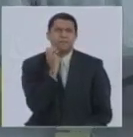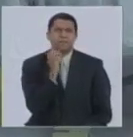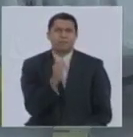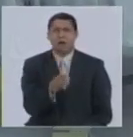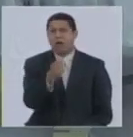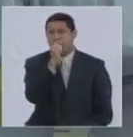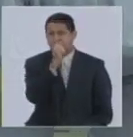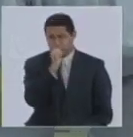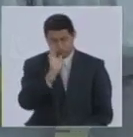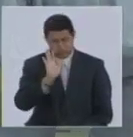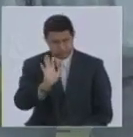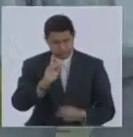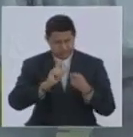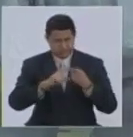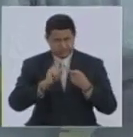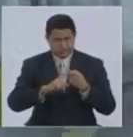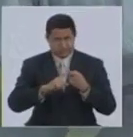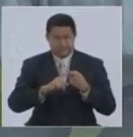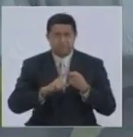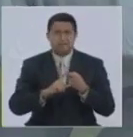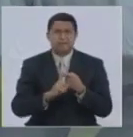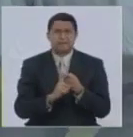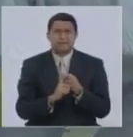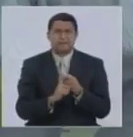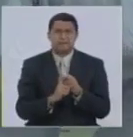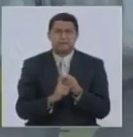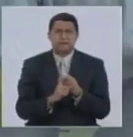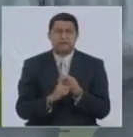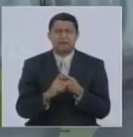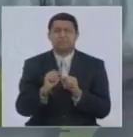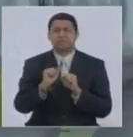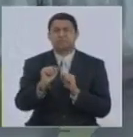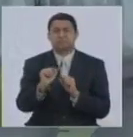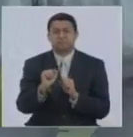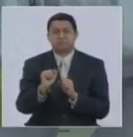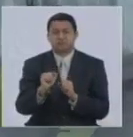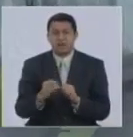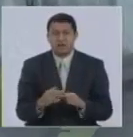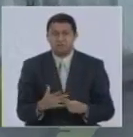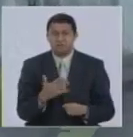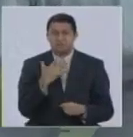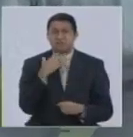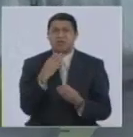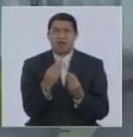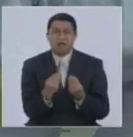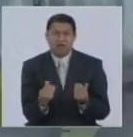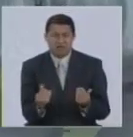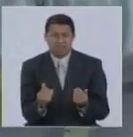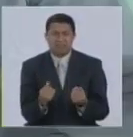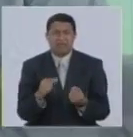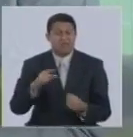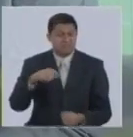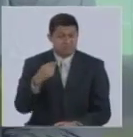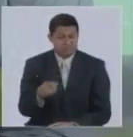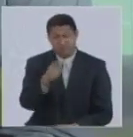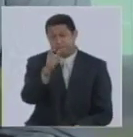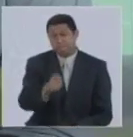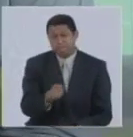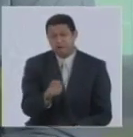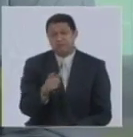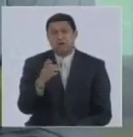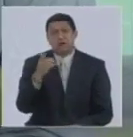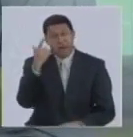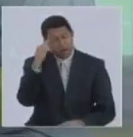alcohol hace que inhiba un poquito lo que es la oxidación de grasas, y eso para las personas que quizás